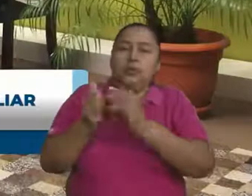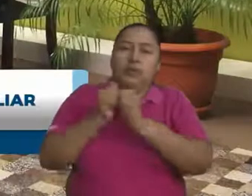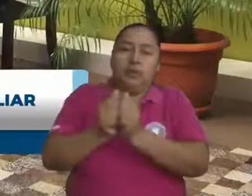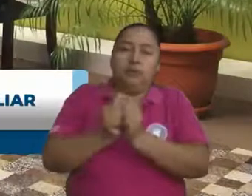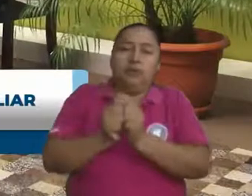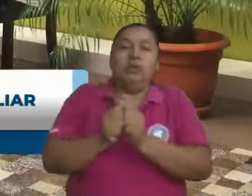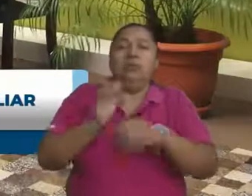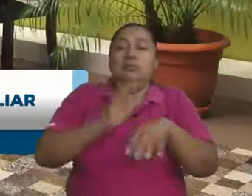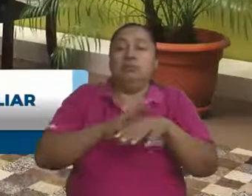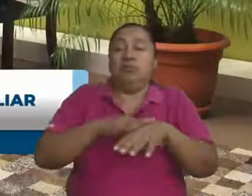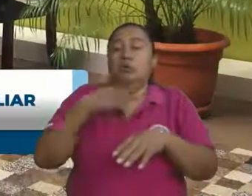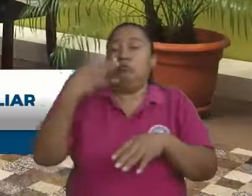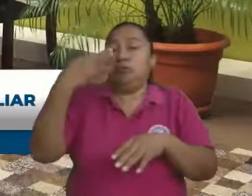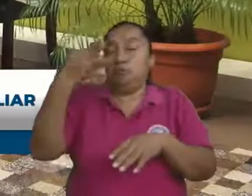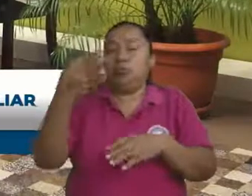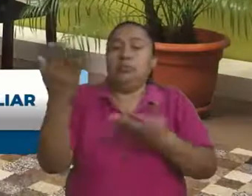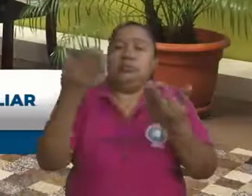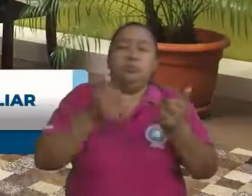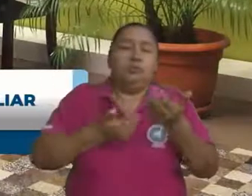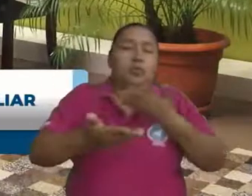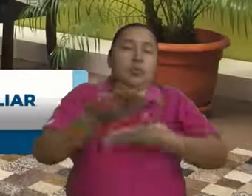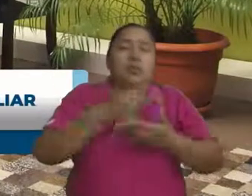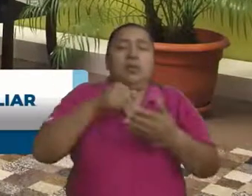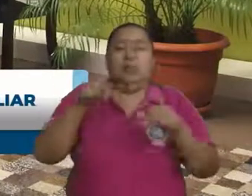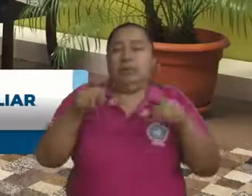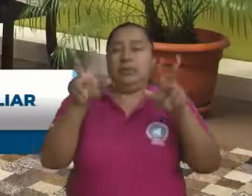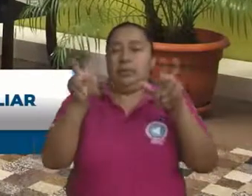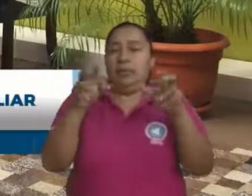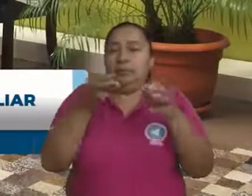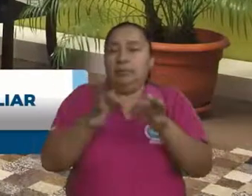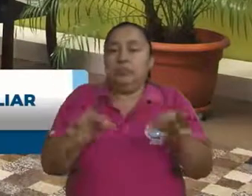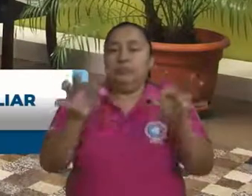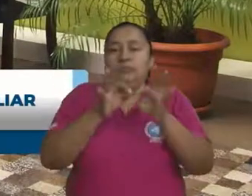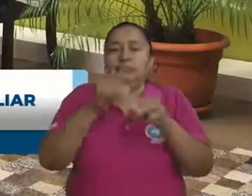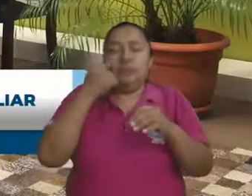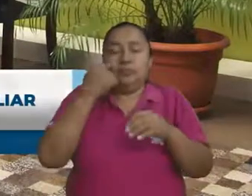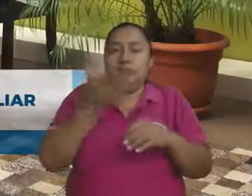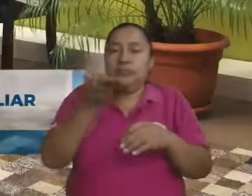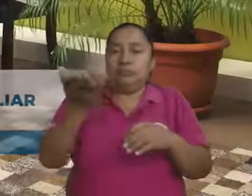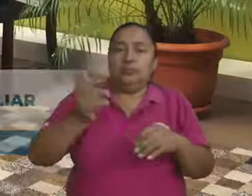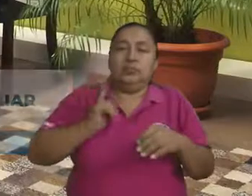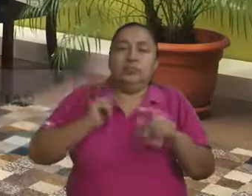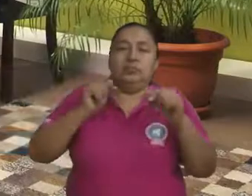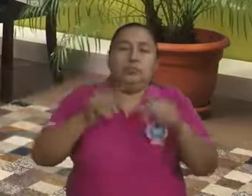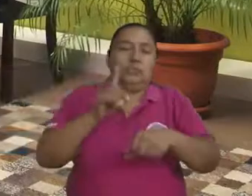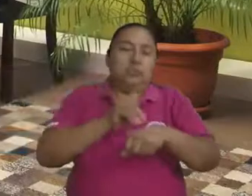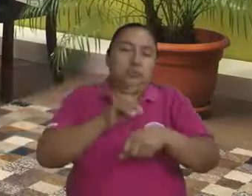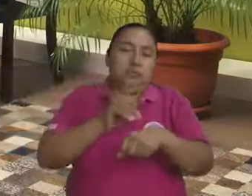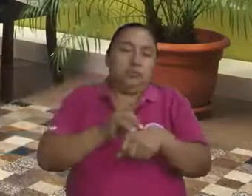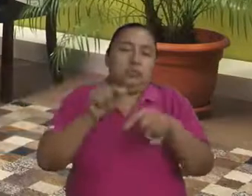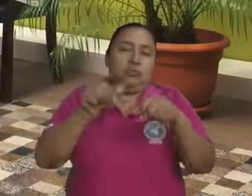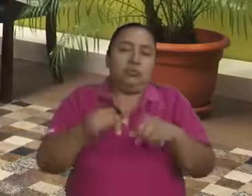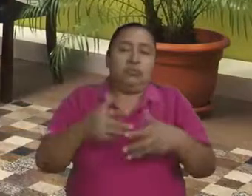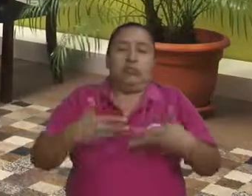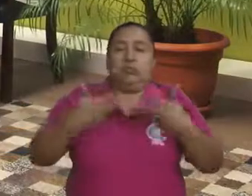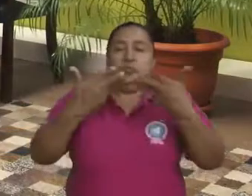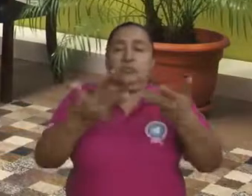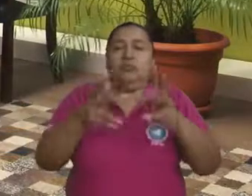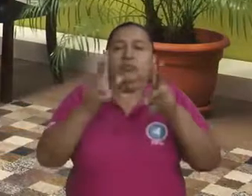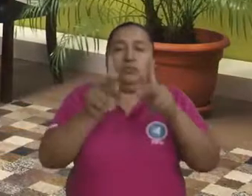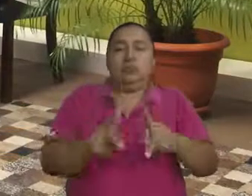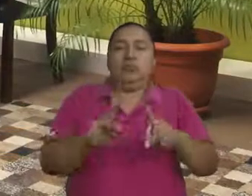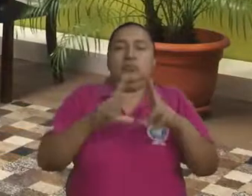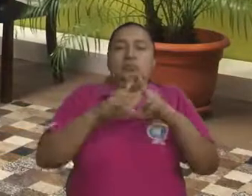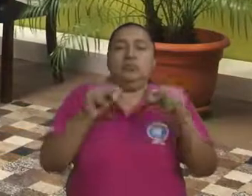Le esperamos nuevamente para seguir compartiendo más sobre estos conocimientos que ustedes tienen como médico al servicio de la